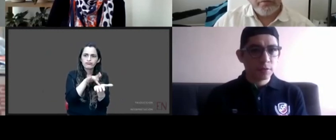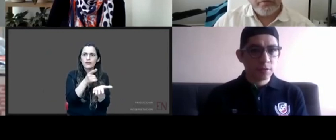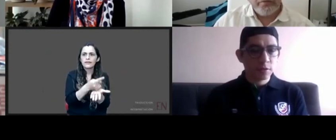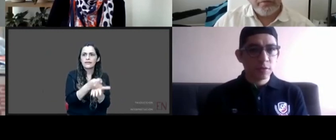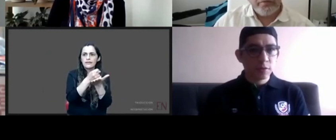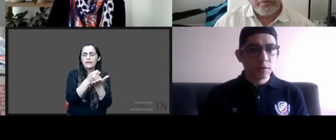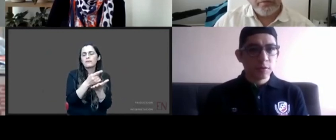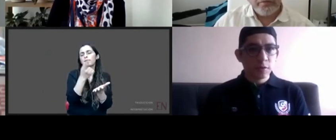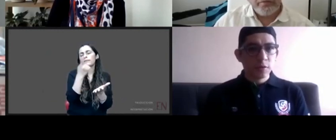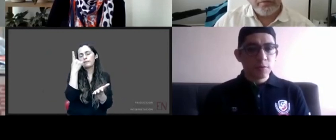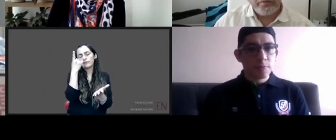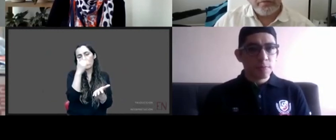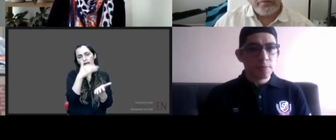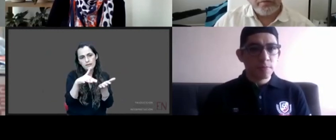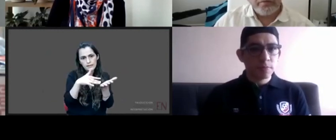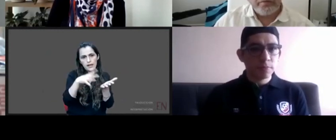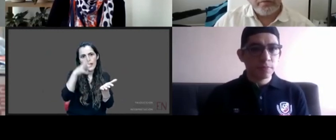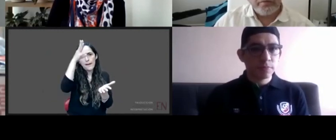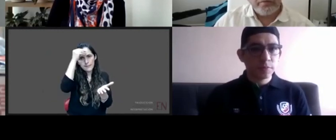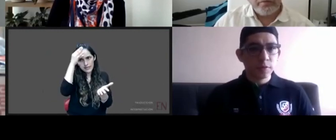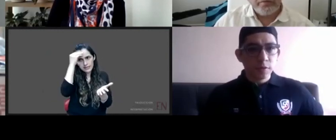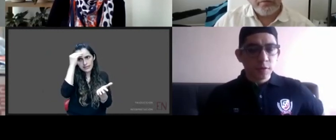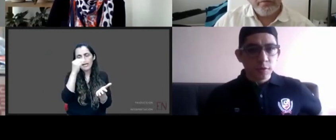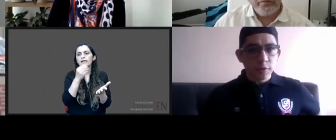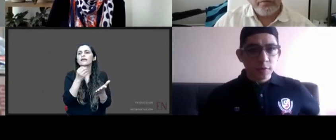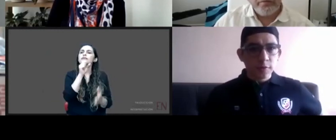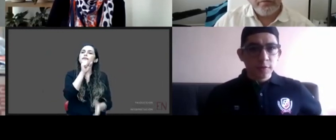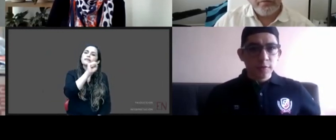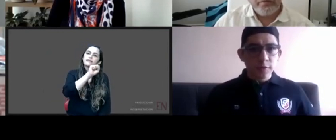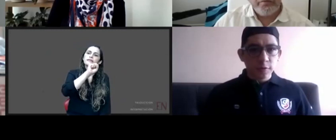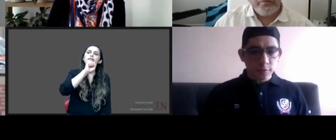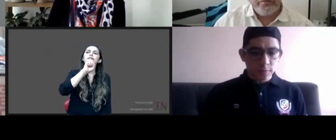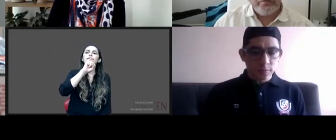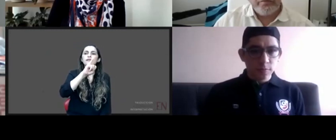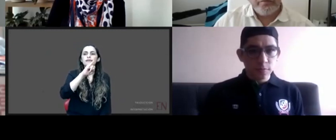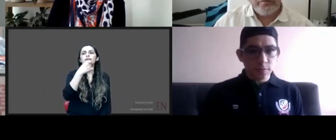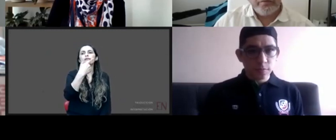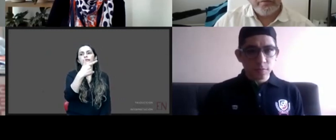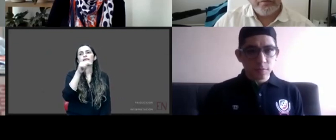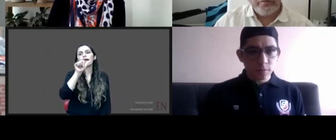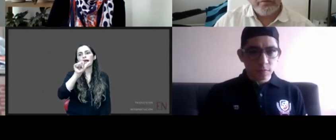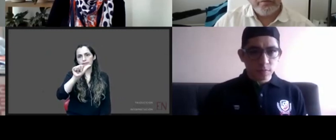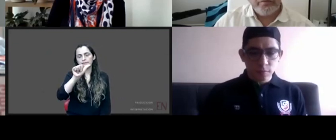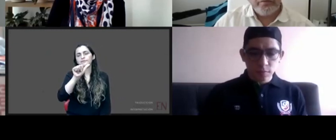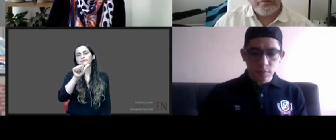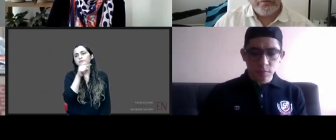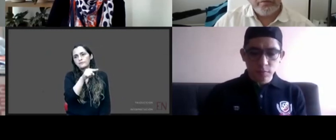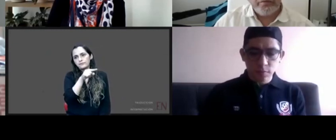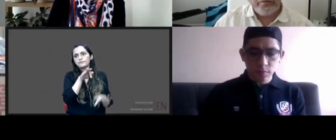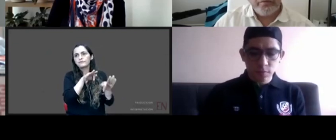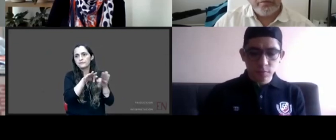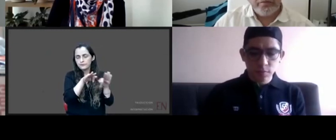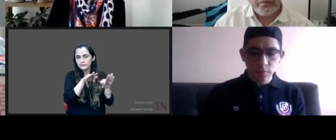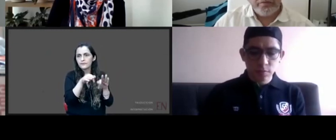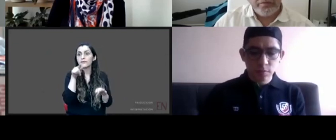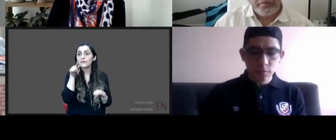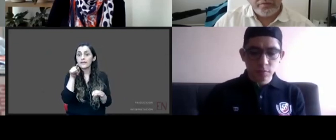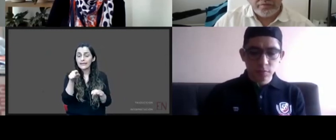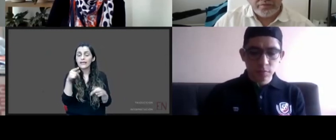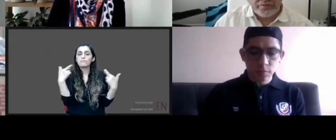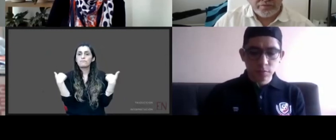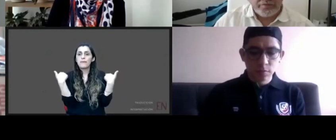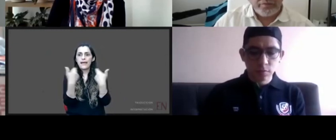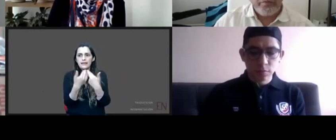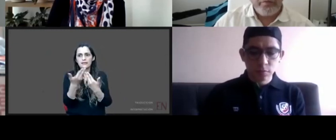jóvenes sordos en el Centro de Diagnóstico y Tratamiento, SIGA. Es docente de lengua de